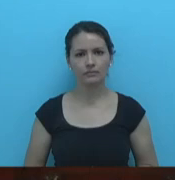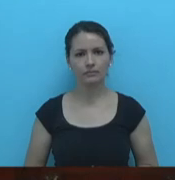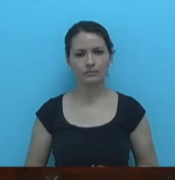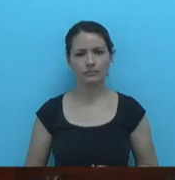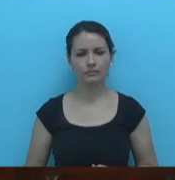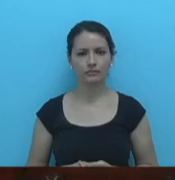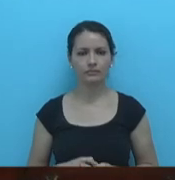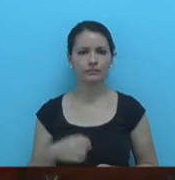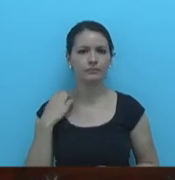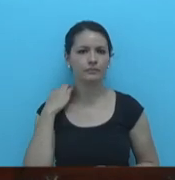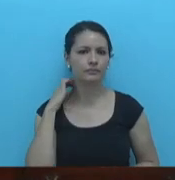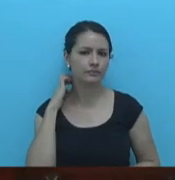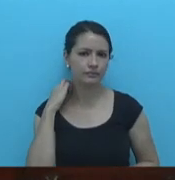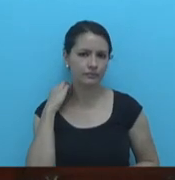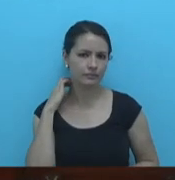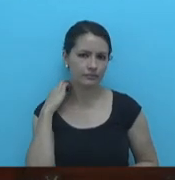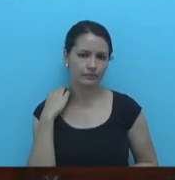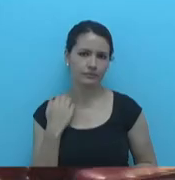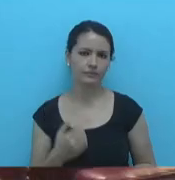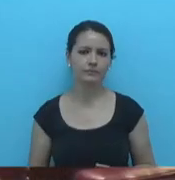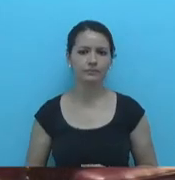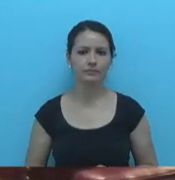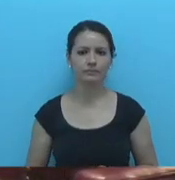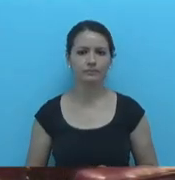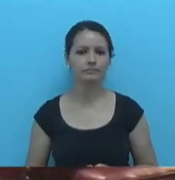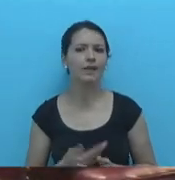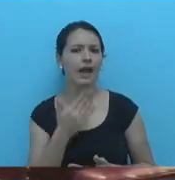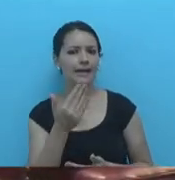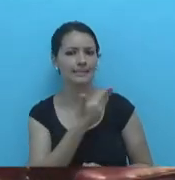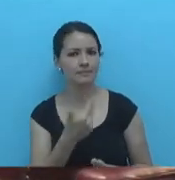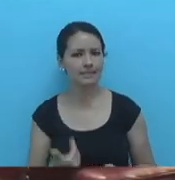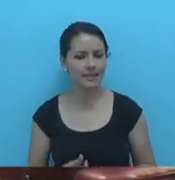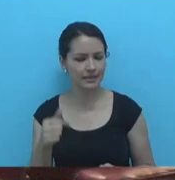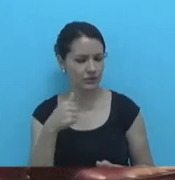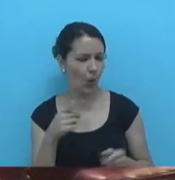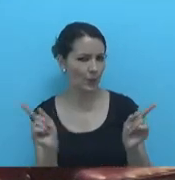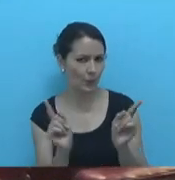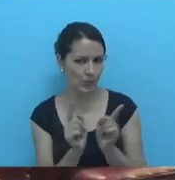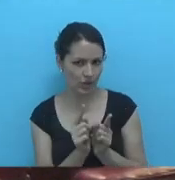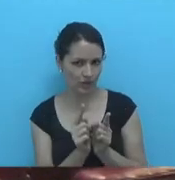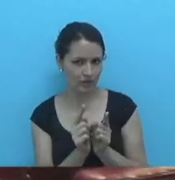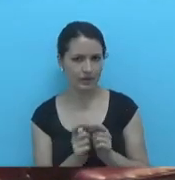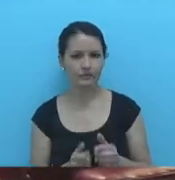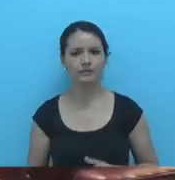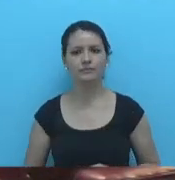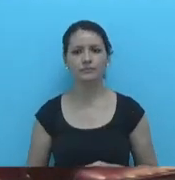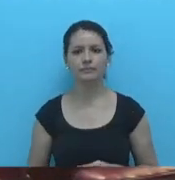palabra. Gracias, señor presidente. Voy a ser muy breve. El último